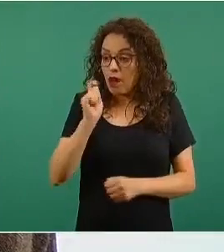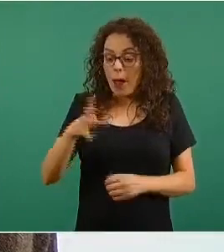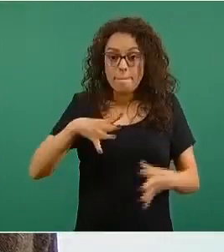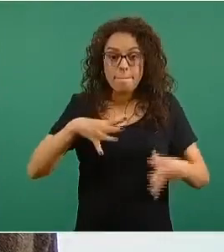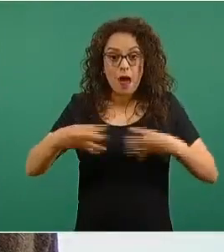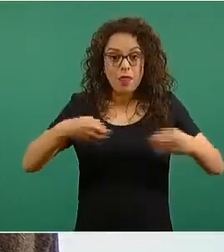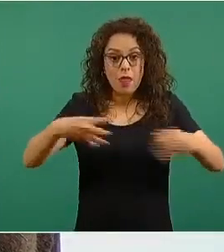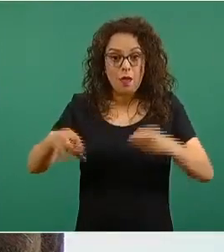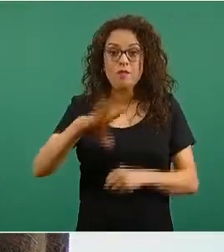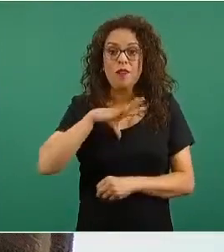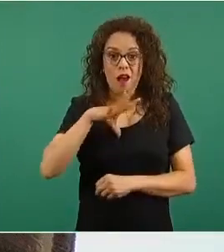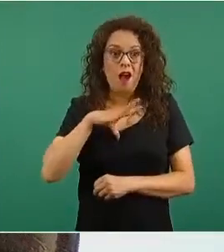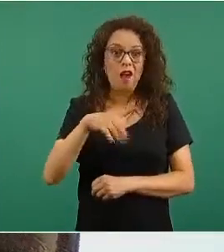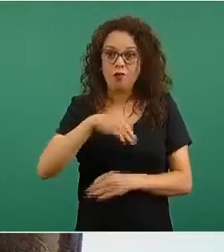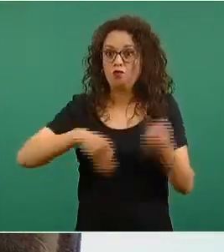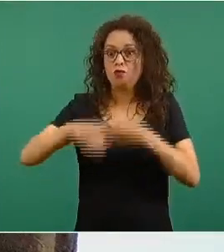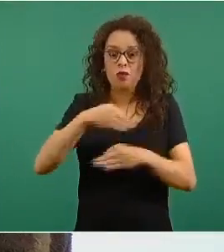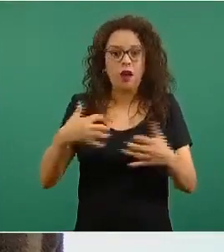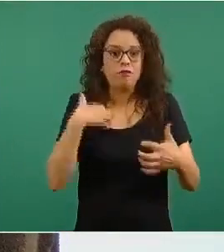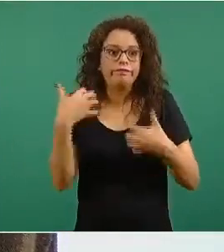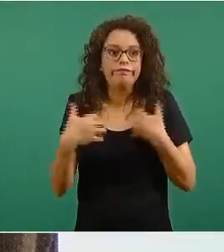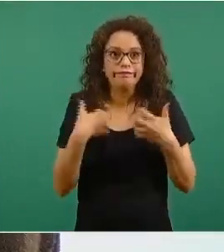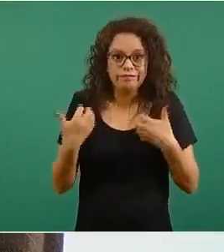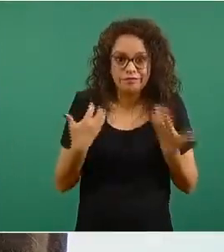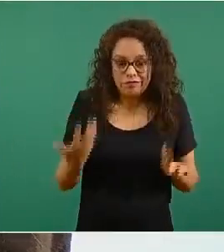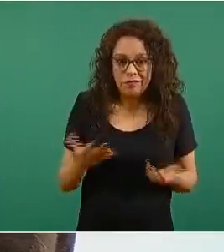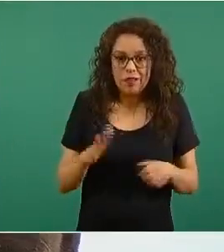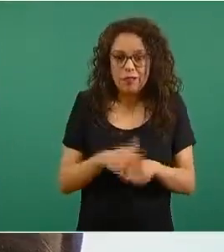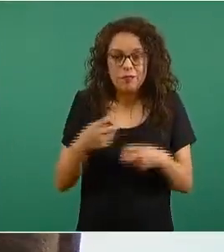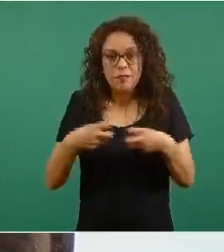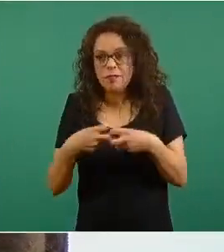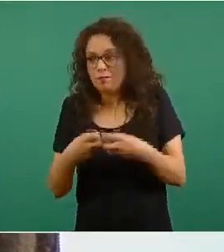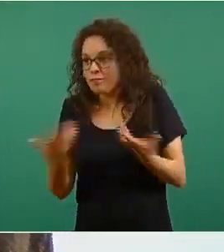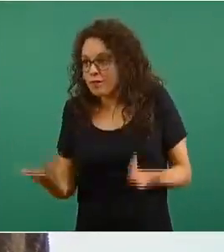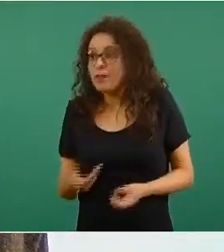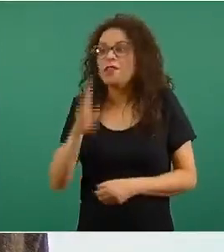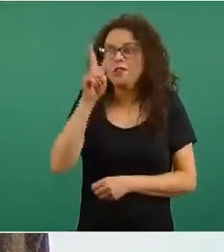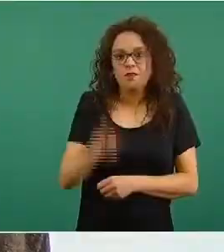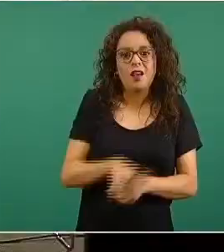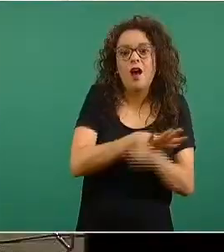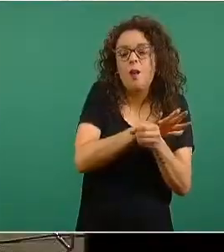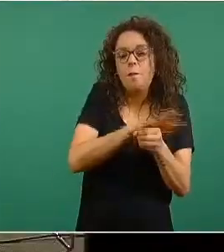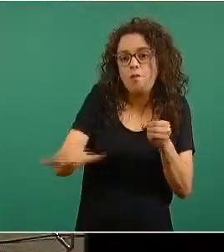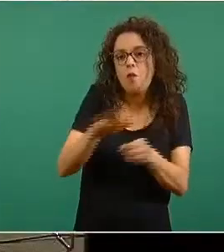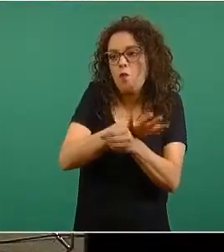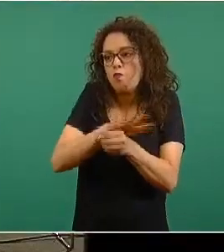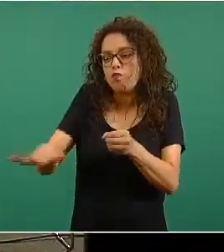esta dimensión, hace que puedan saturarse. En previsión a ello,